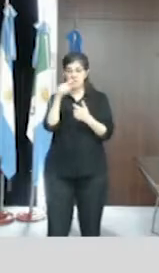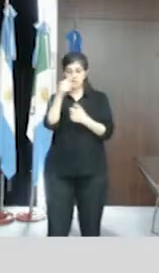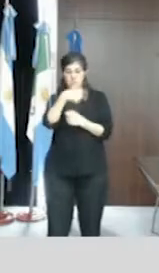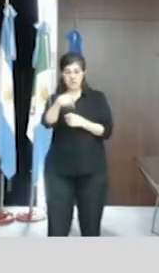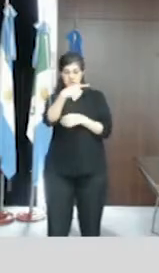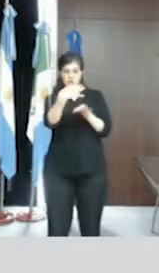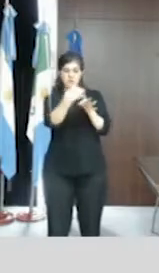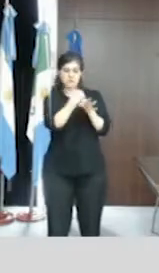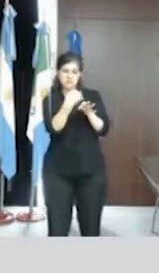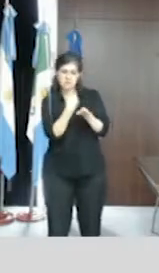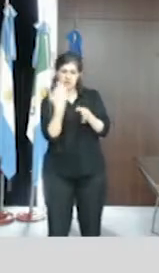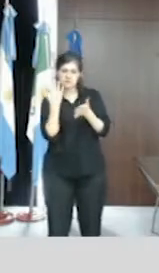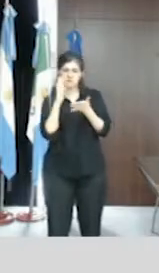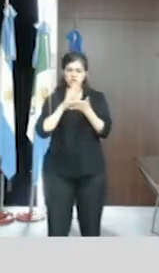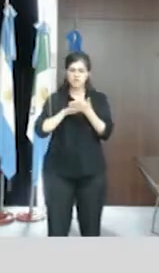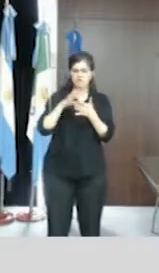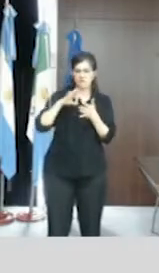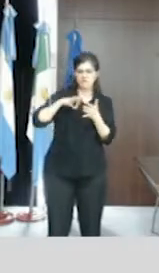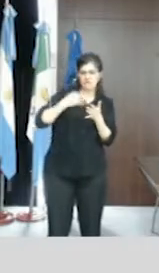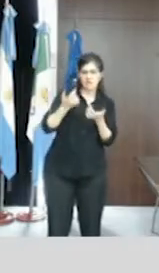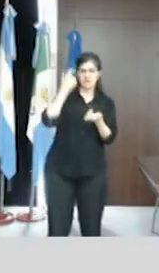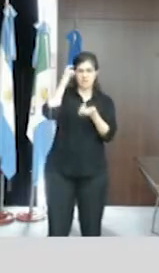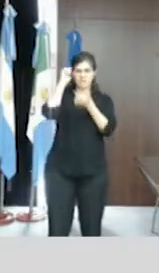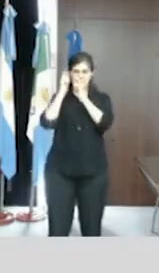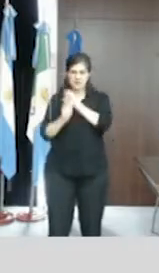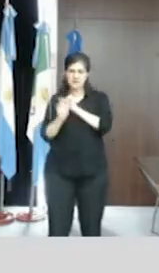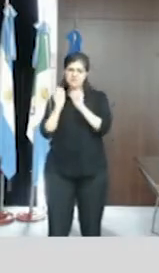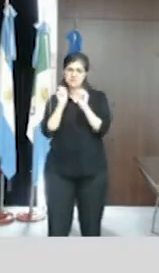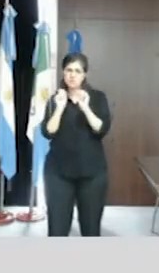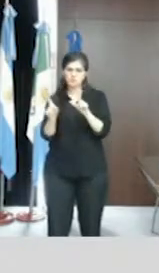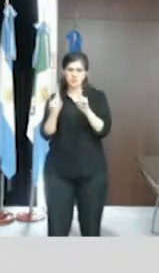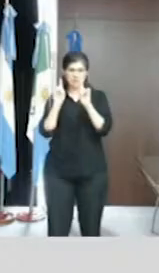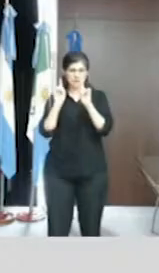su vida, de su experiencia.